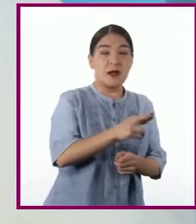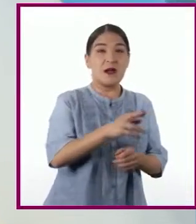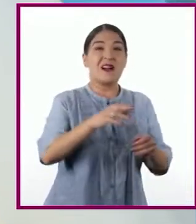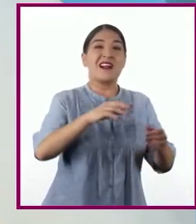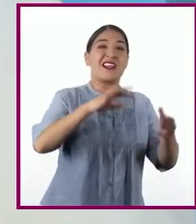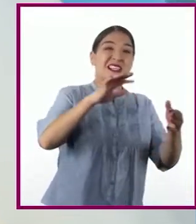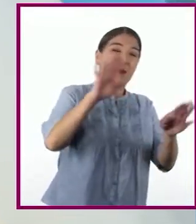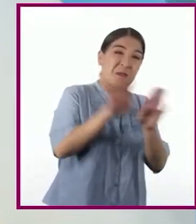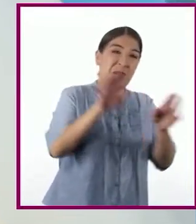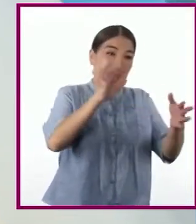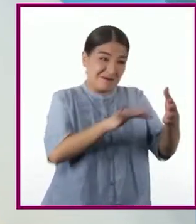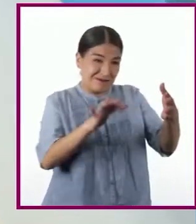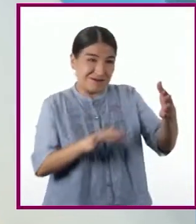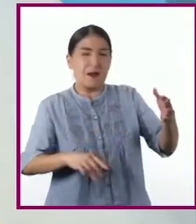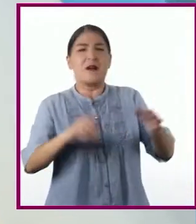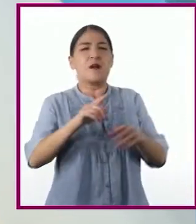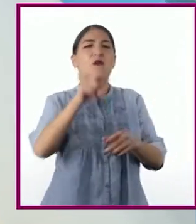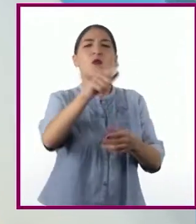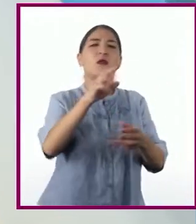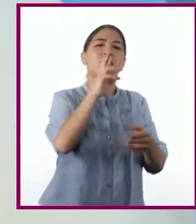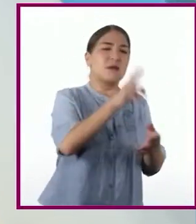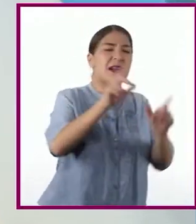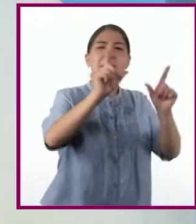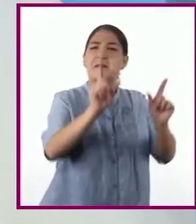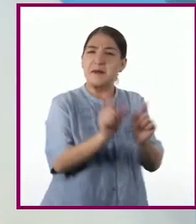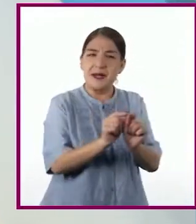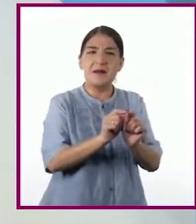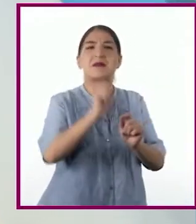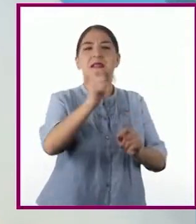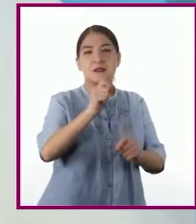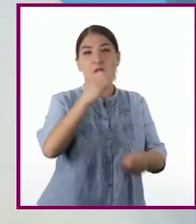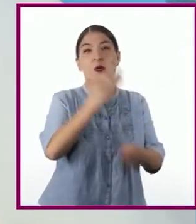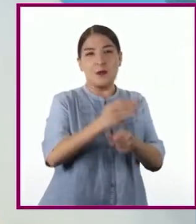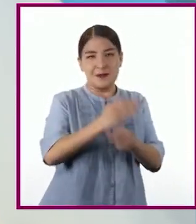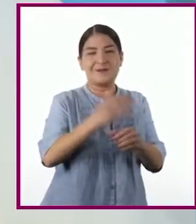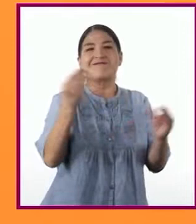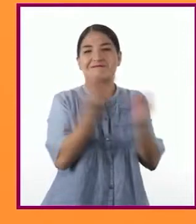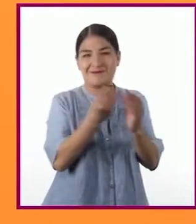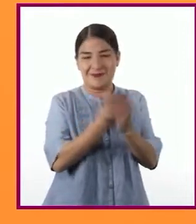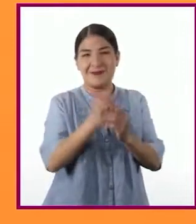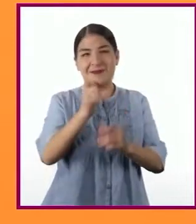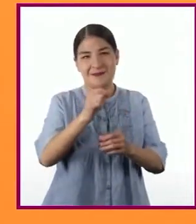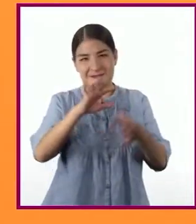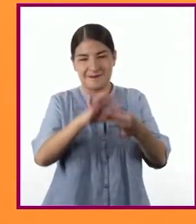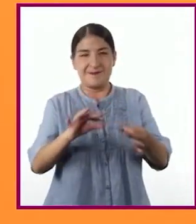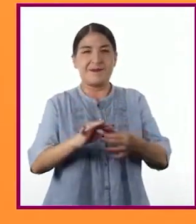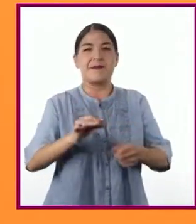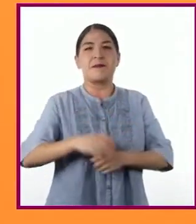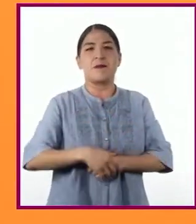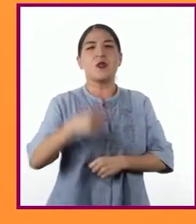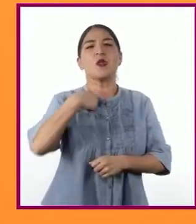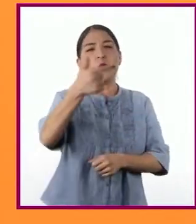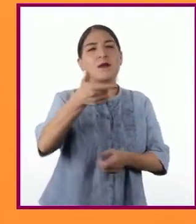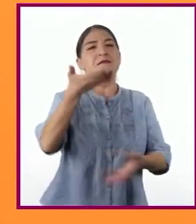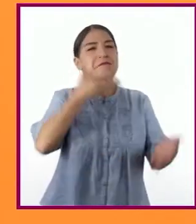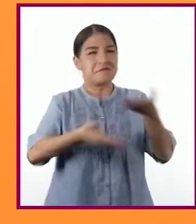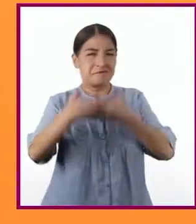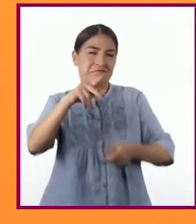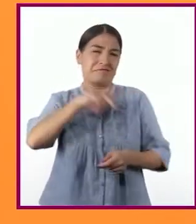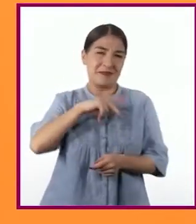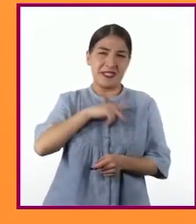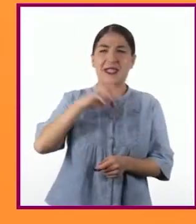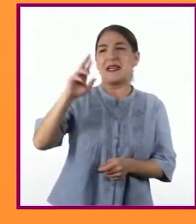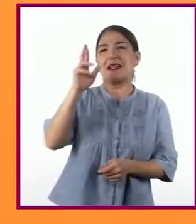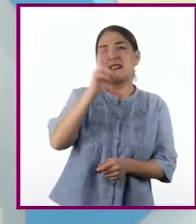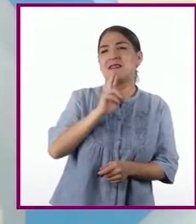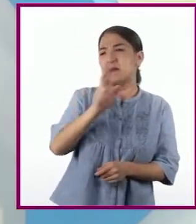muy elaborada, ya que iremos trabajando con esta idea a lo largo de la sesión. Les comparto mi respuesta, Nayeli,